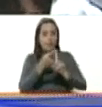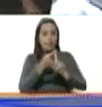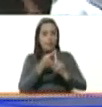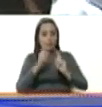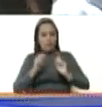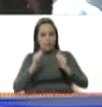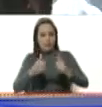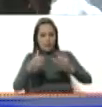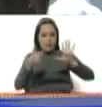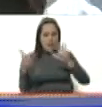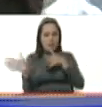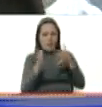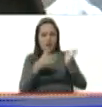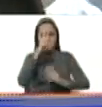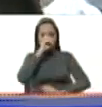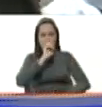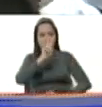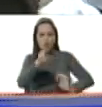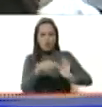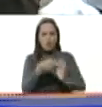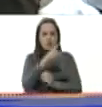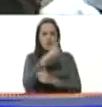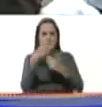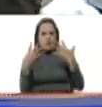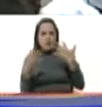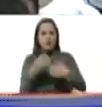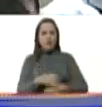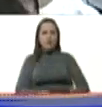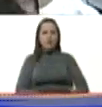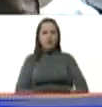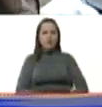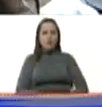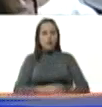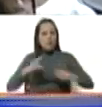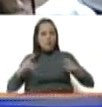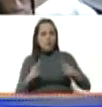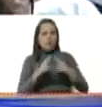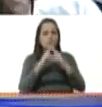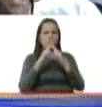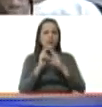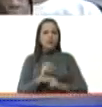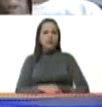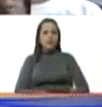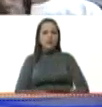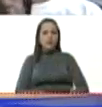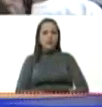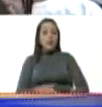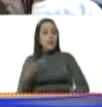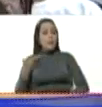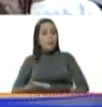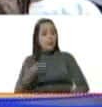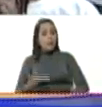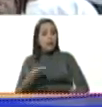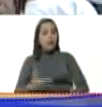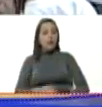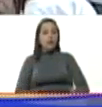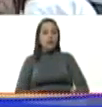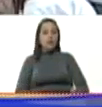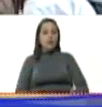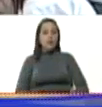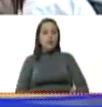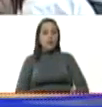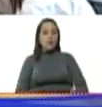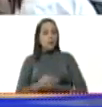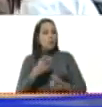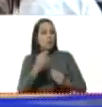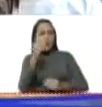del 2019... realmente fue un encuentro no menos importante, pero incipiente, porque no se